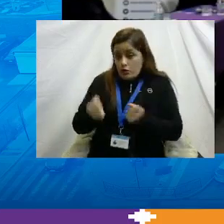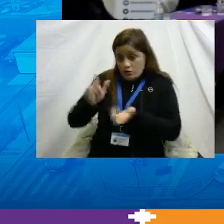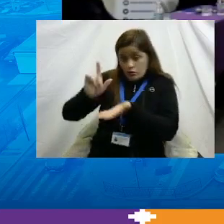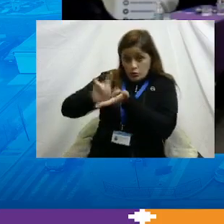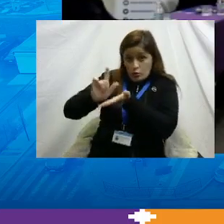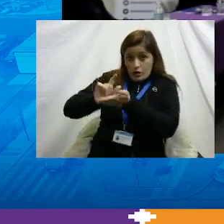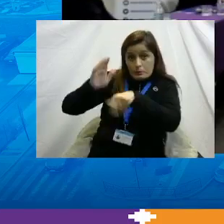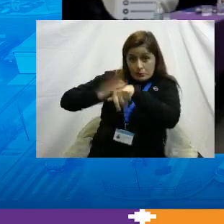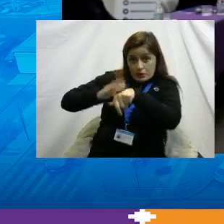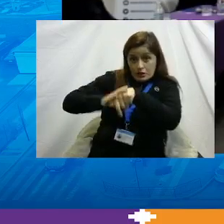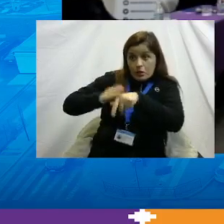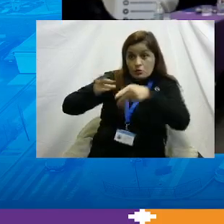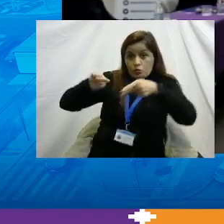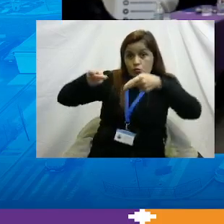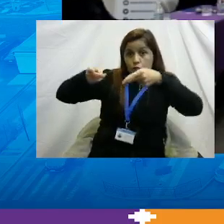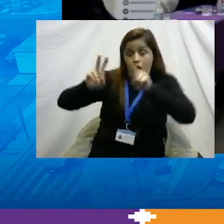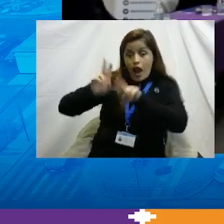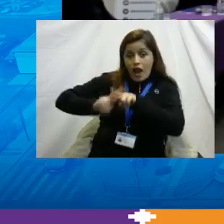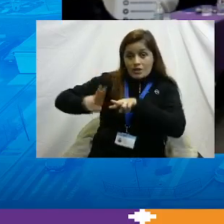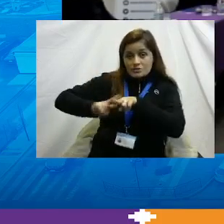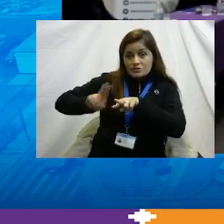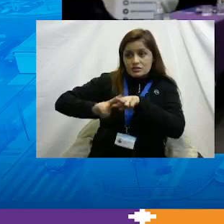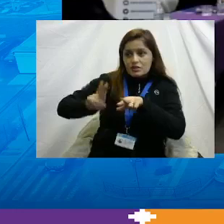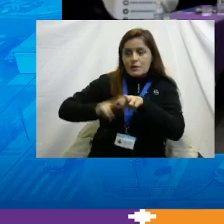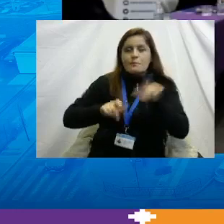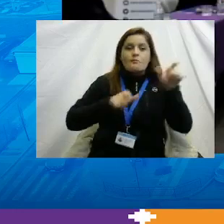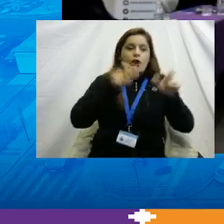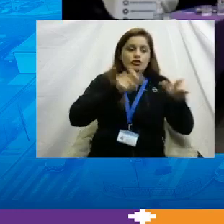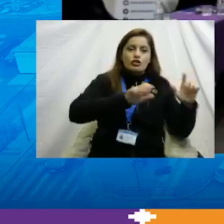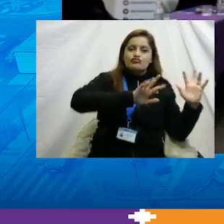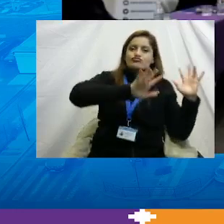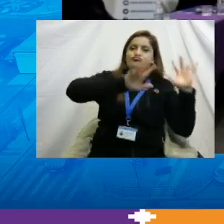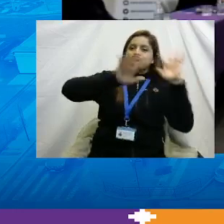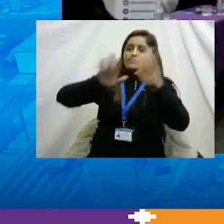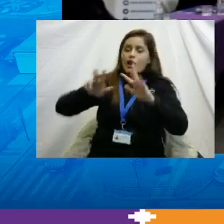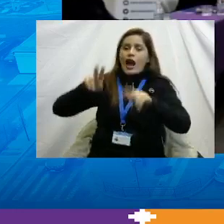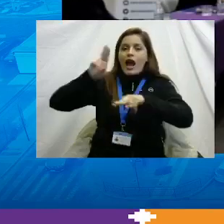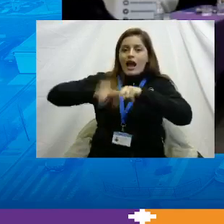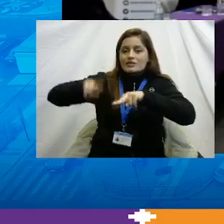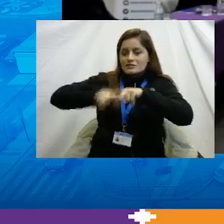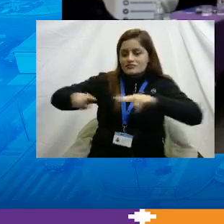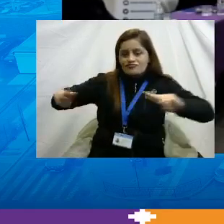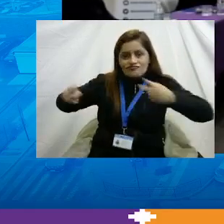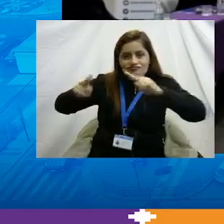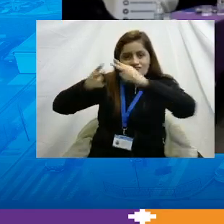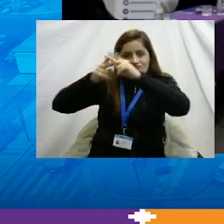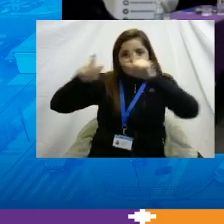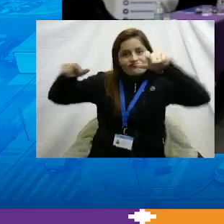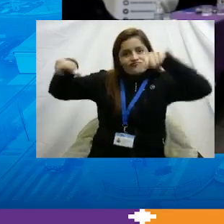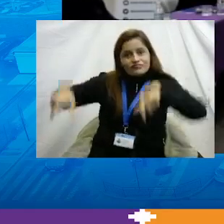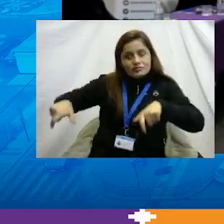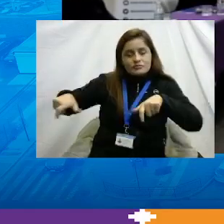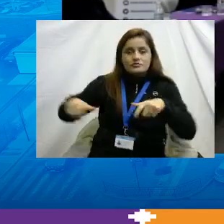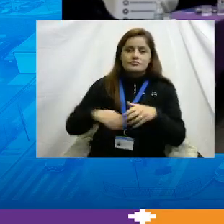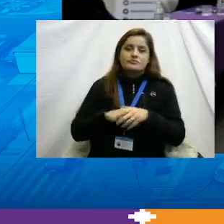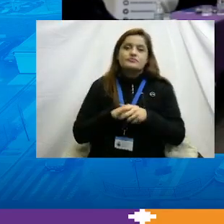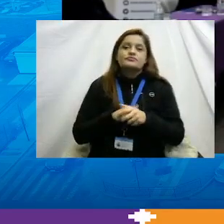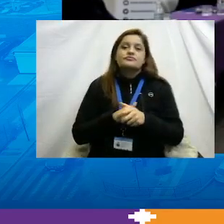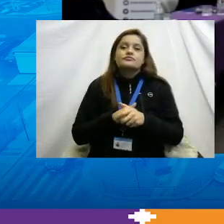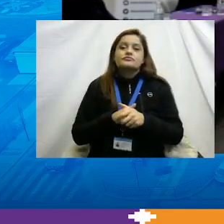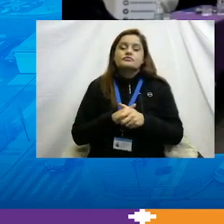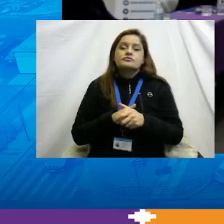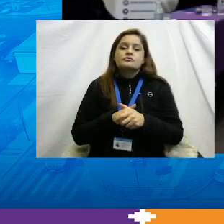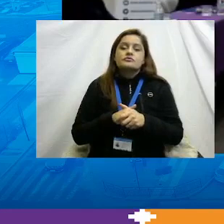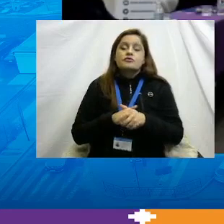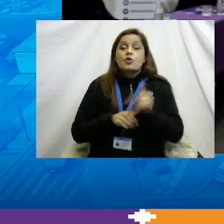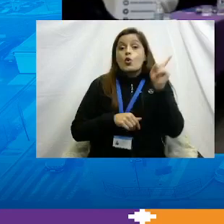sitios y poder implementarlo en la comunidad para que la comunidad pueda construir sus campos deportivos, como lo han hecho hasta el momento. El